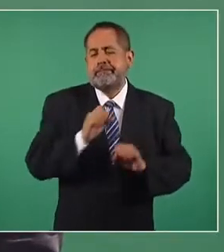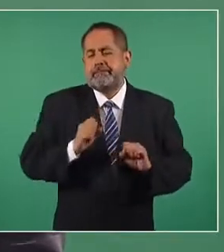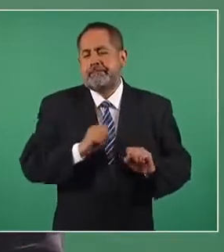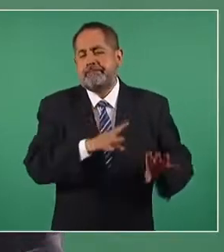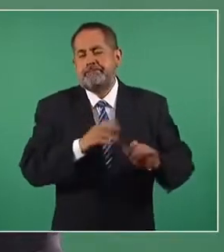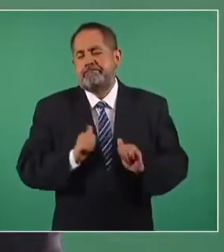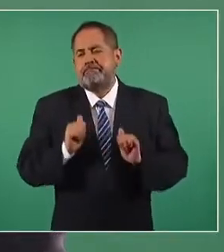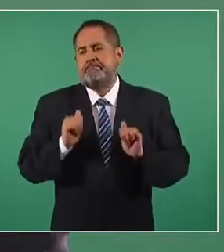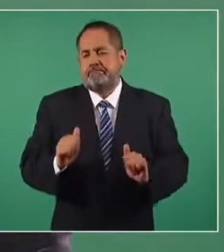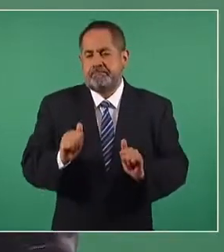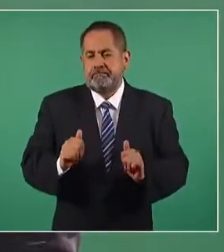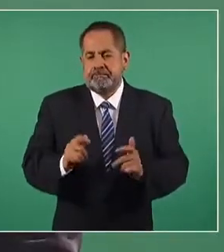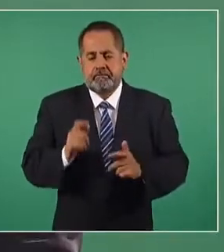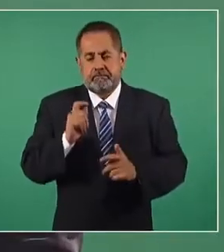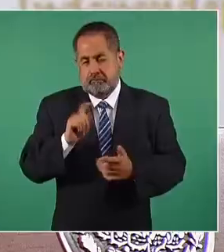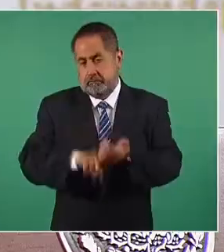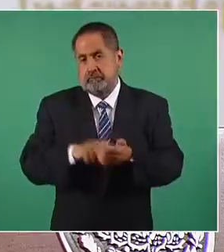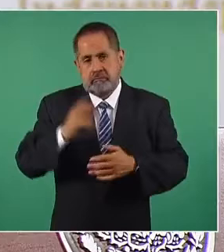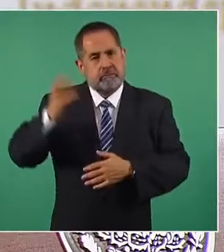más que protección.